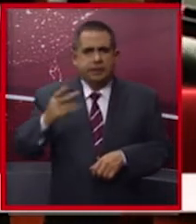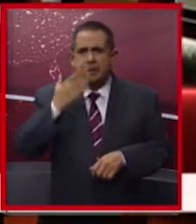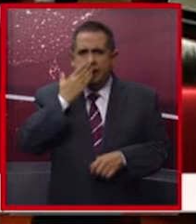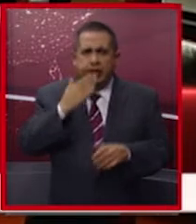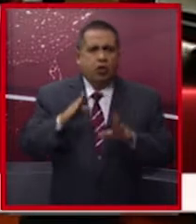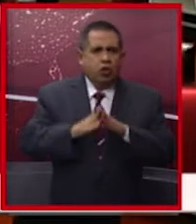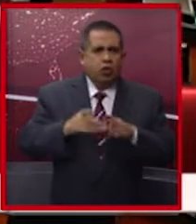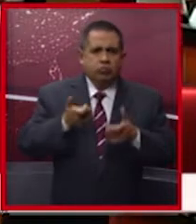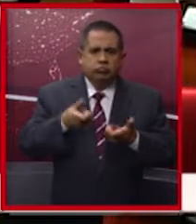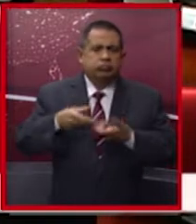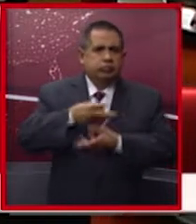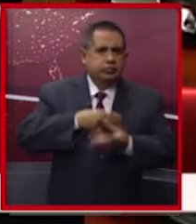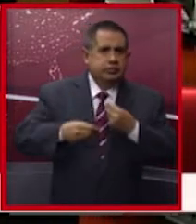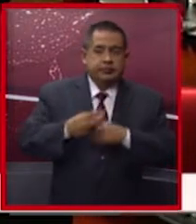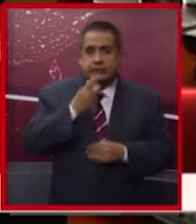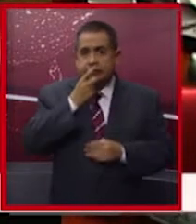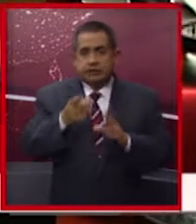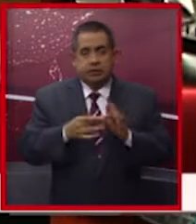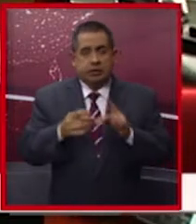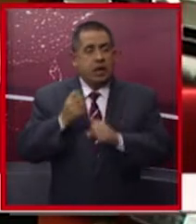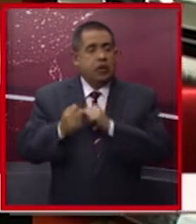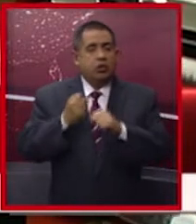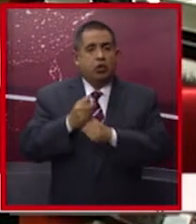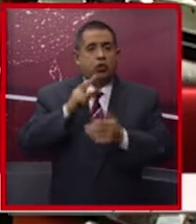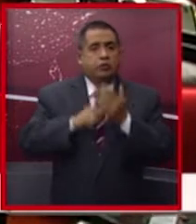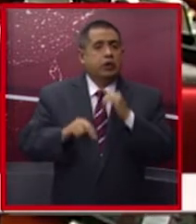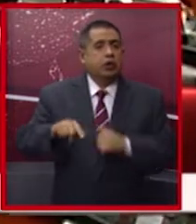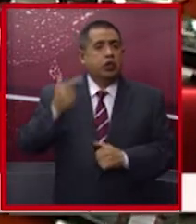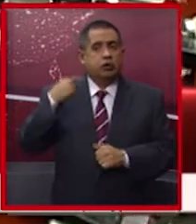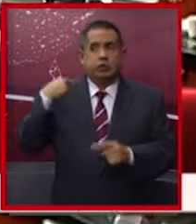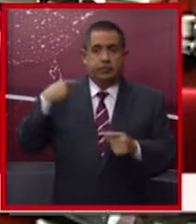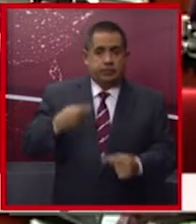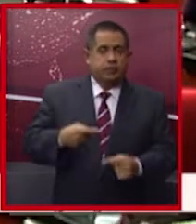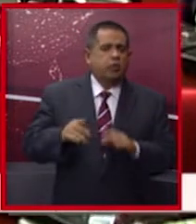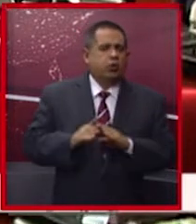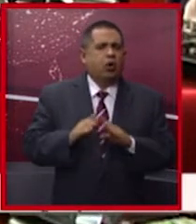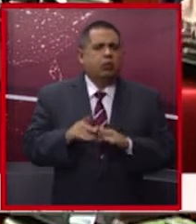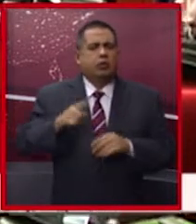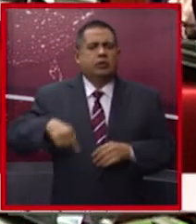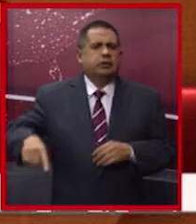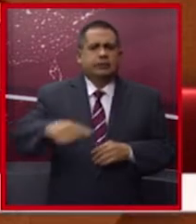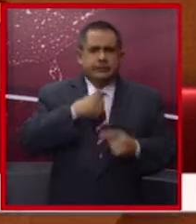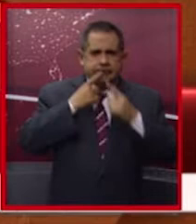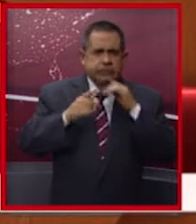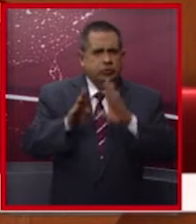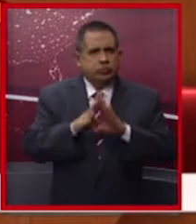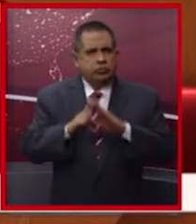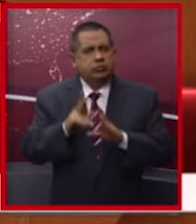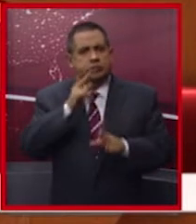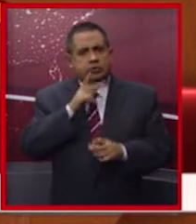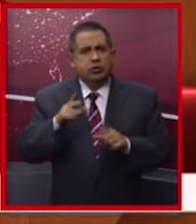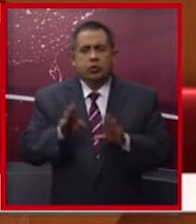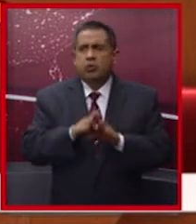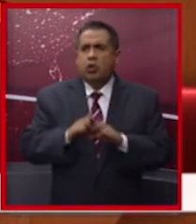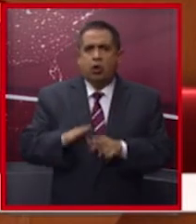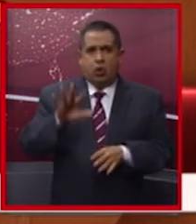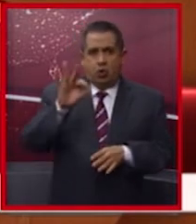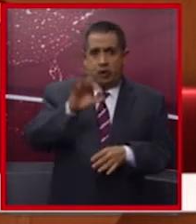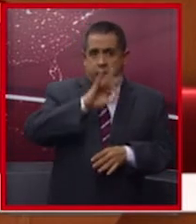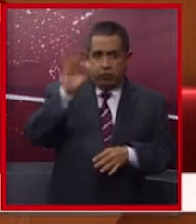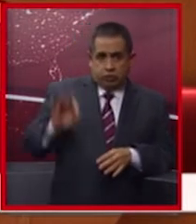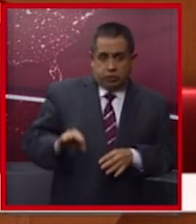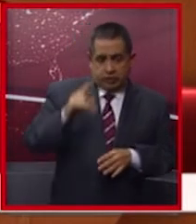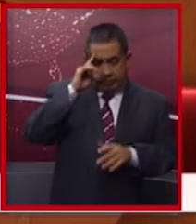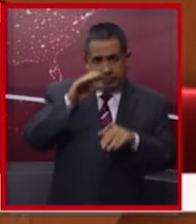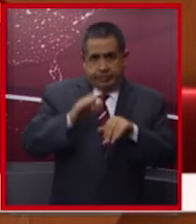recursos públicos. Dijo que el del 2012 a la fecha, la dependencia en los ingresos públicos del petróleo pasó de casi el